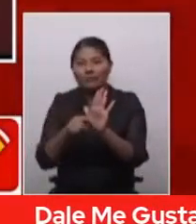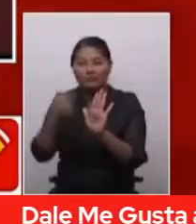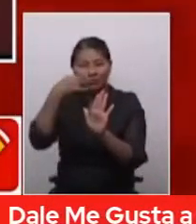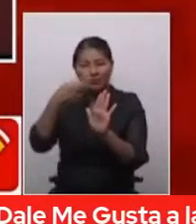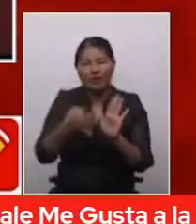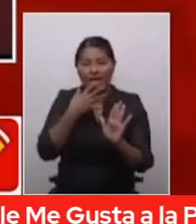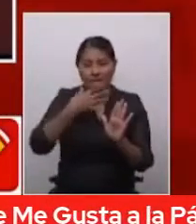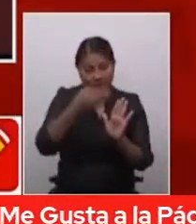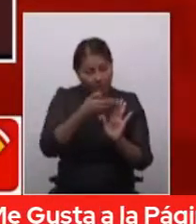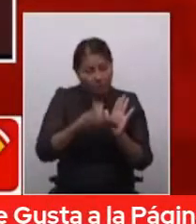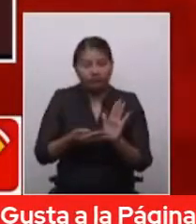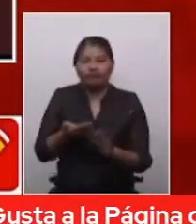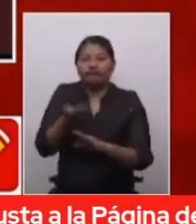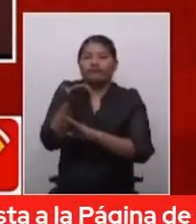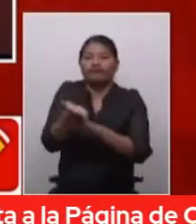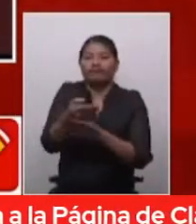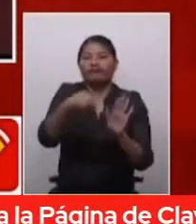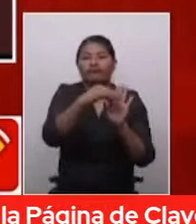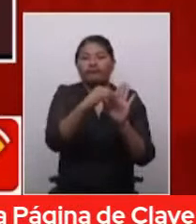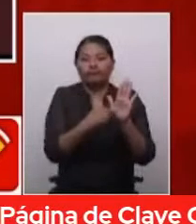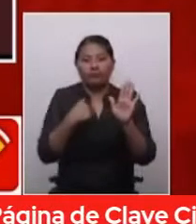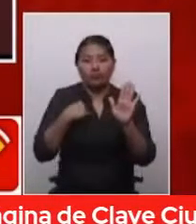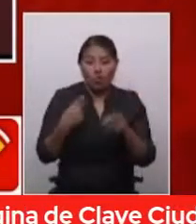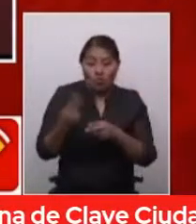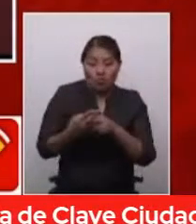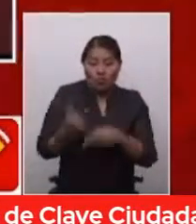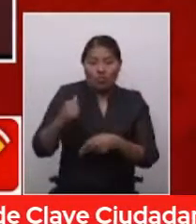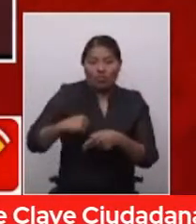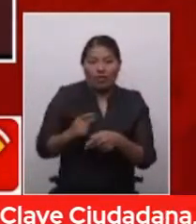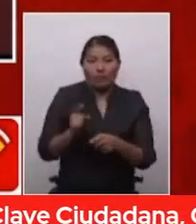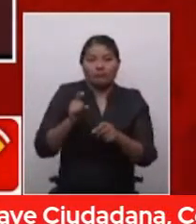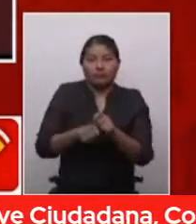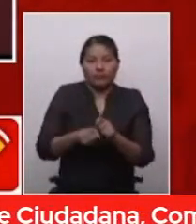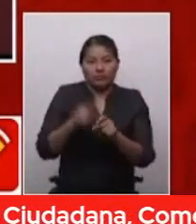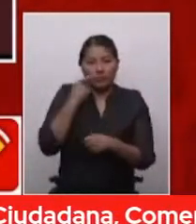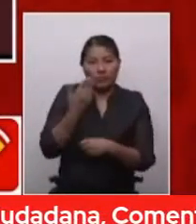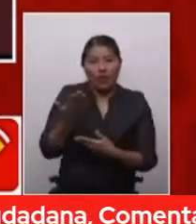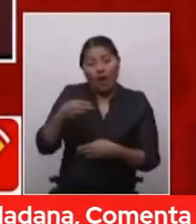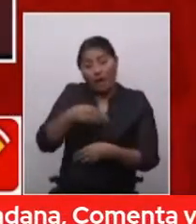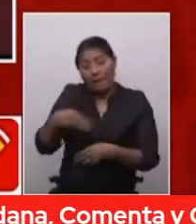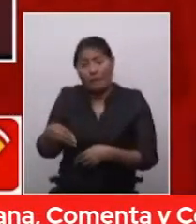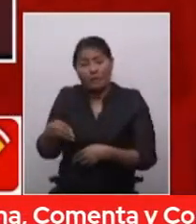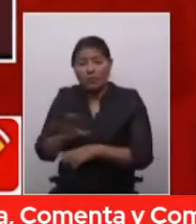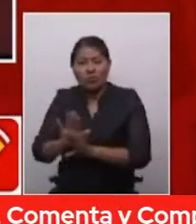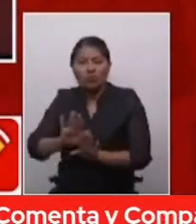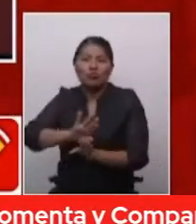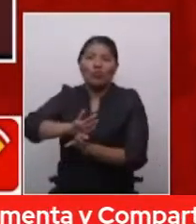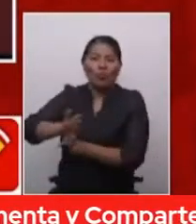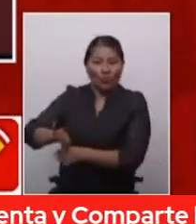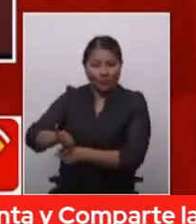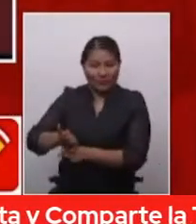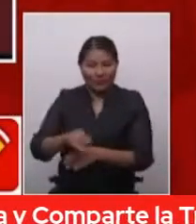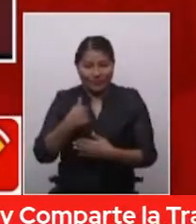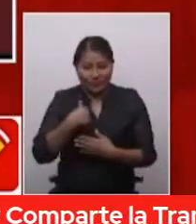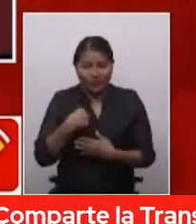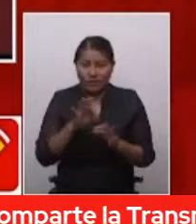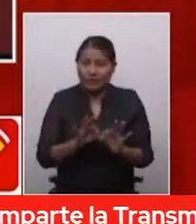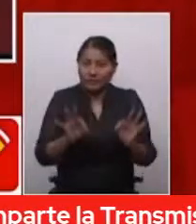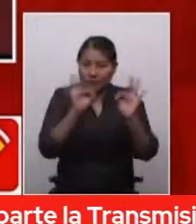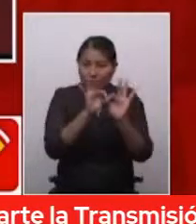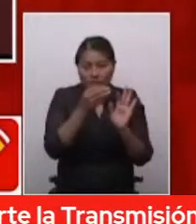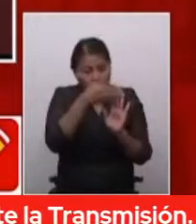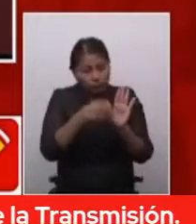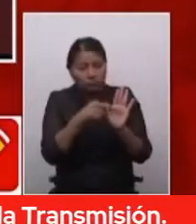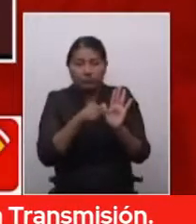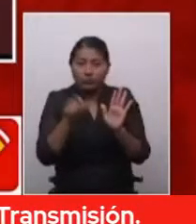podemos ofrecer cuando sabemos que vamos a ser alcalde de Lima y no ministro del Interior. Por lo tanto, creo que es sumamente importante que la